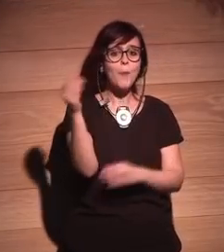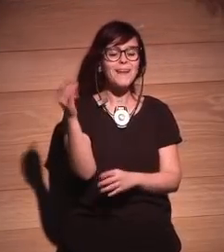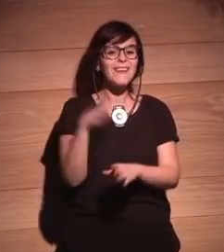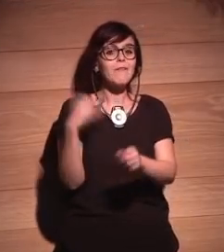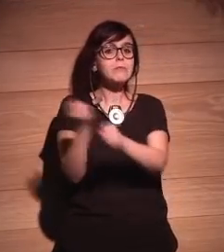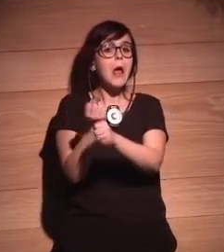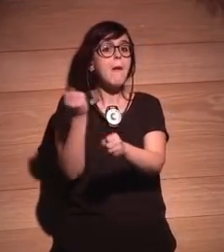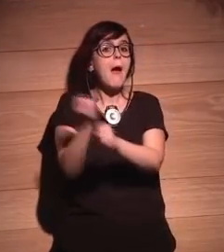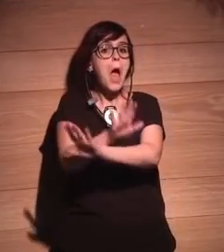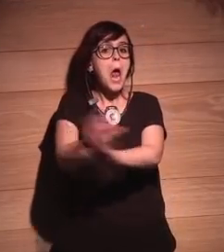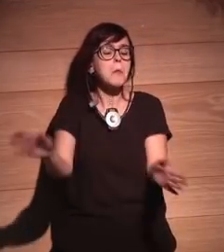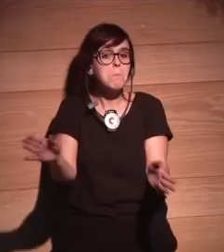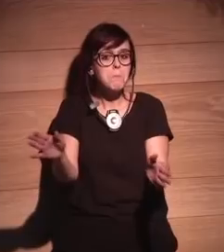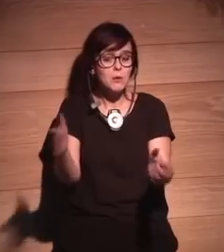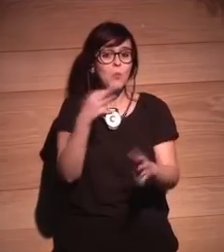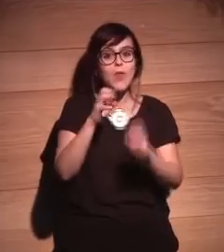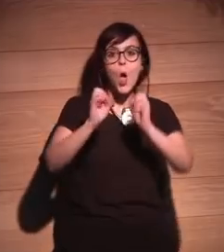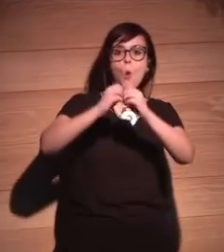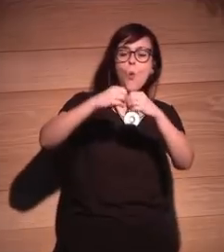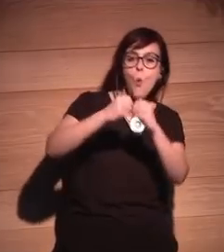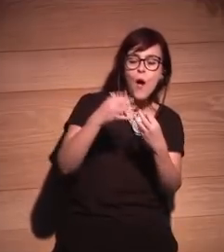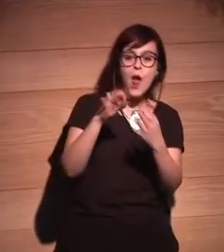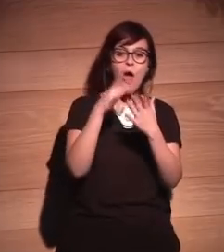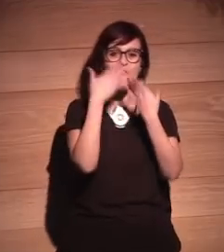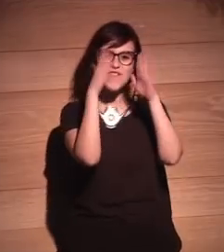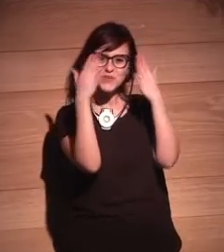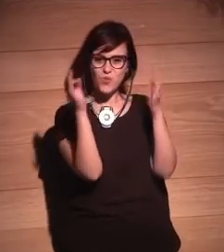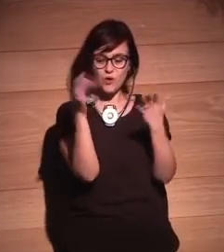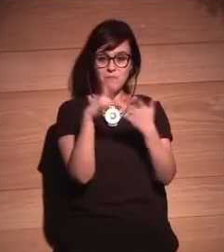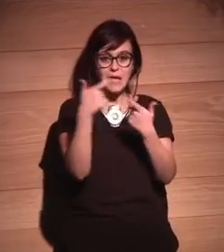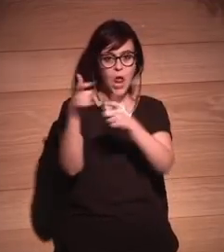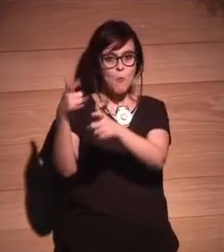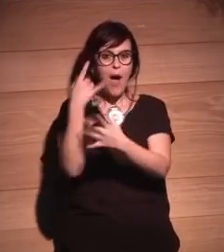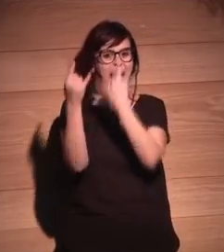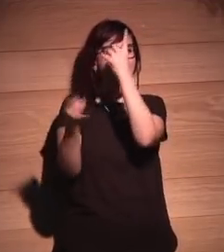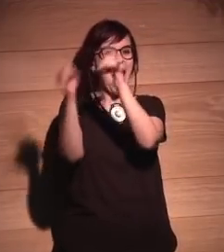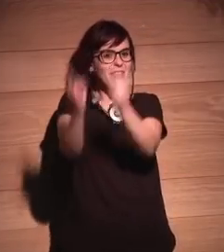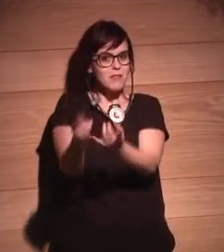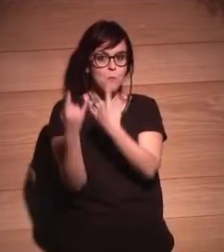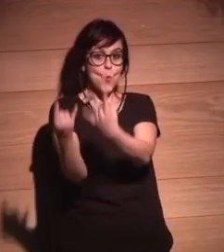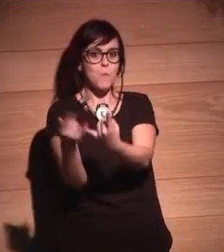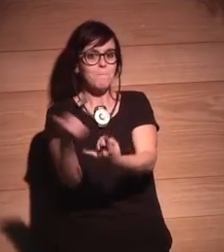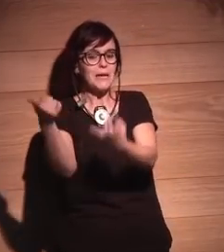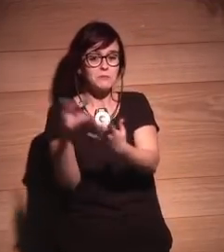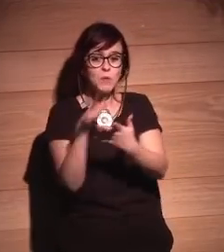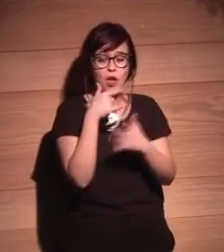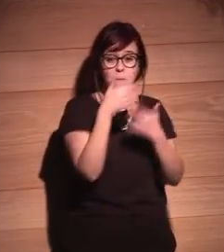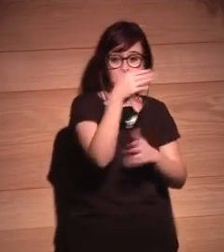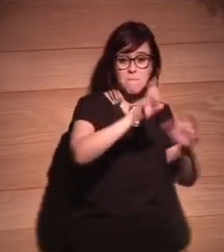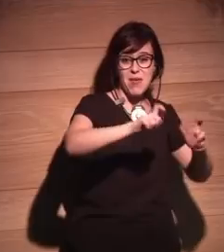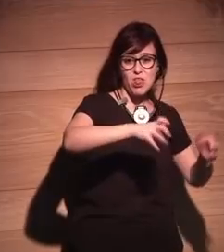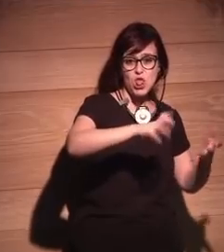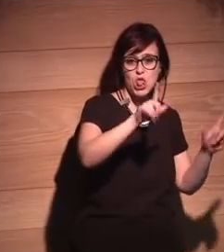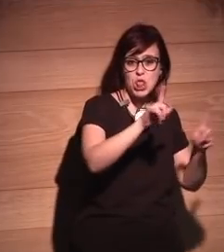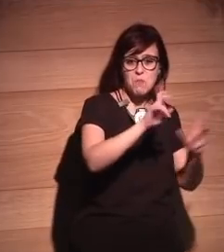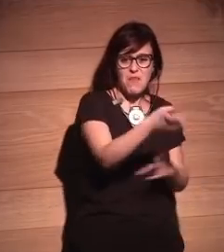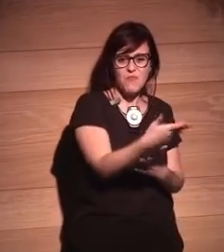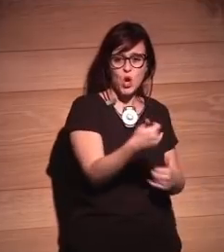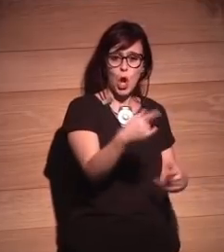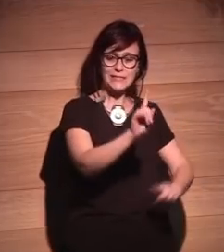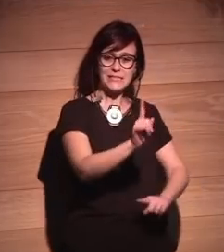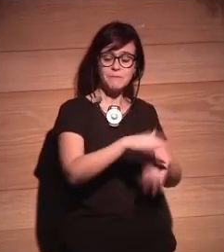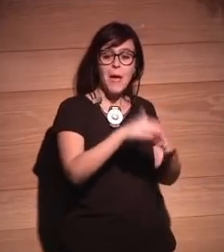pero no en un medio. Si pueden, quieren trabajar en Google, quieren trabajar en Facebook, hay otros sitios más atractivos. Quien quiere contar historias, el periódico ya no es